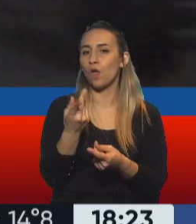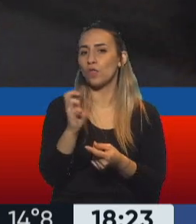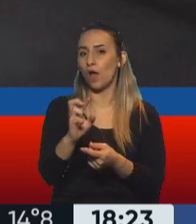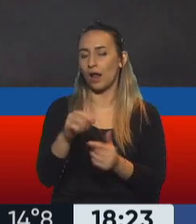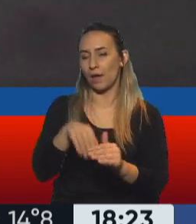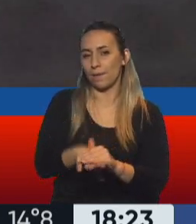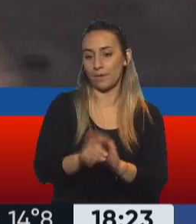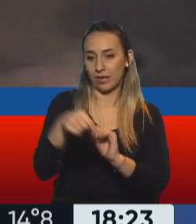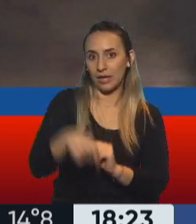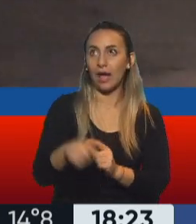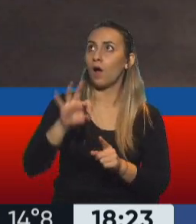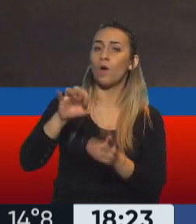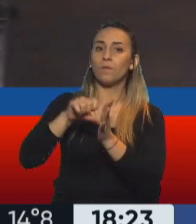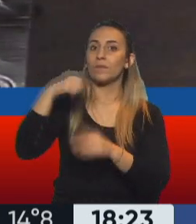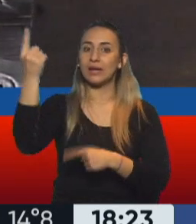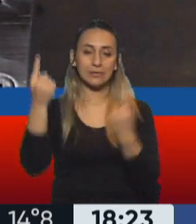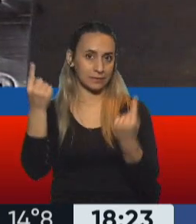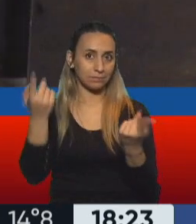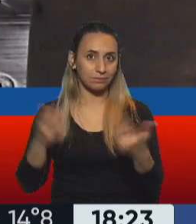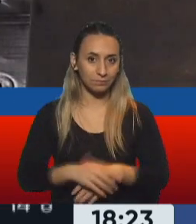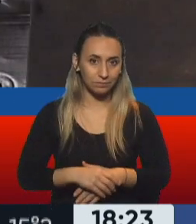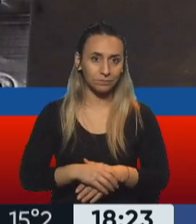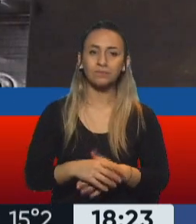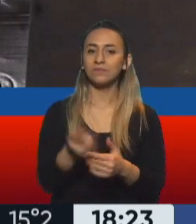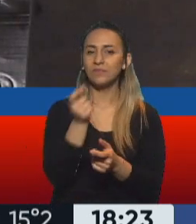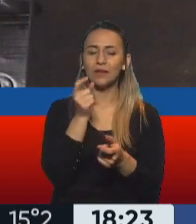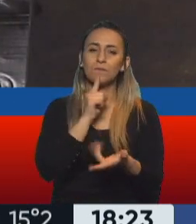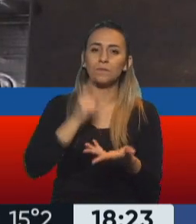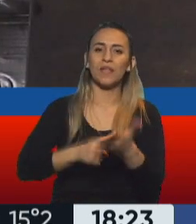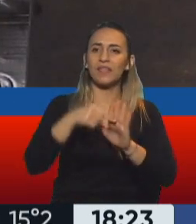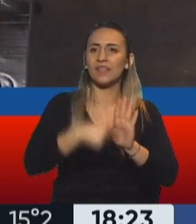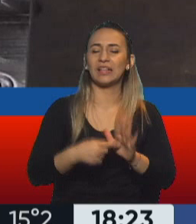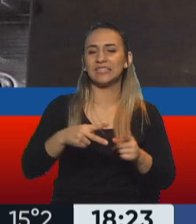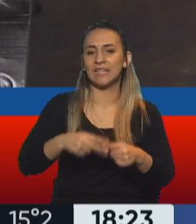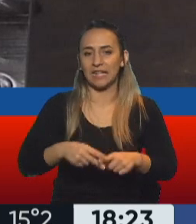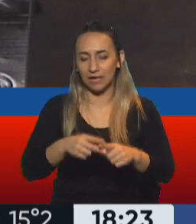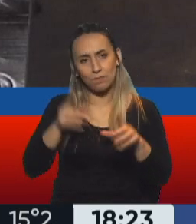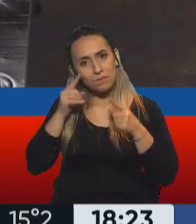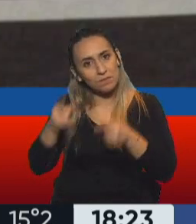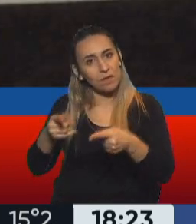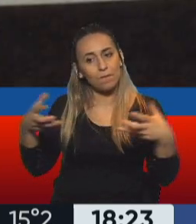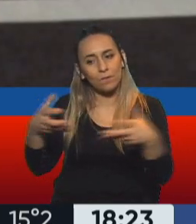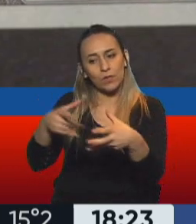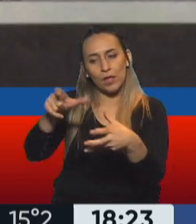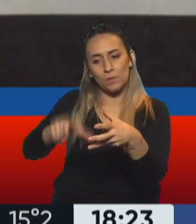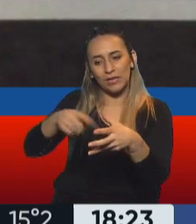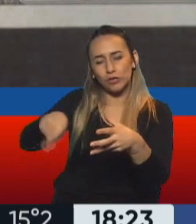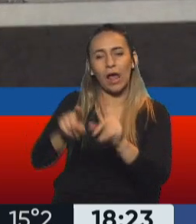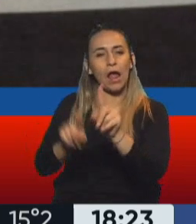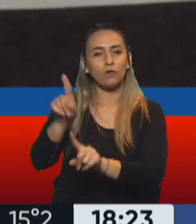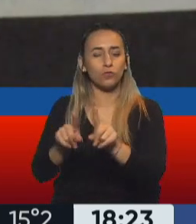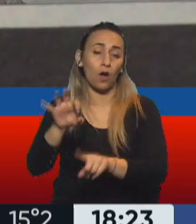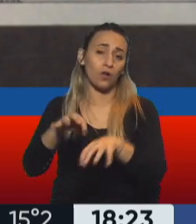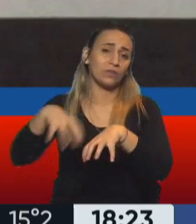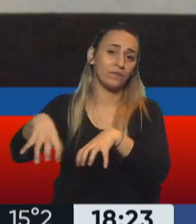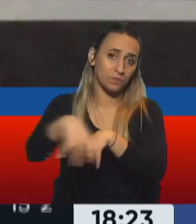medidas completamente técnicas y que afectan a un grupo muy focalizado de personas y de agentes económicos,